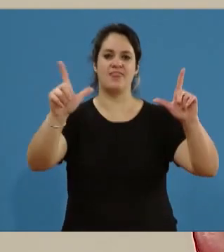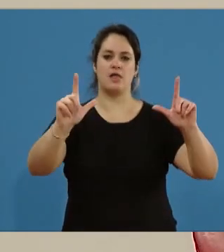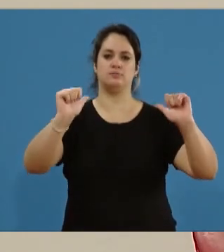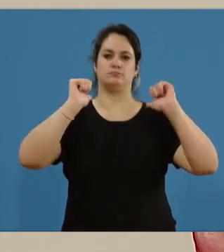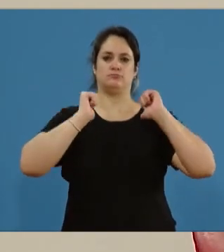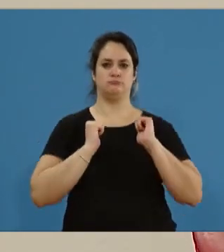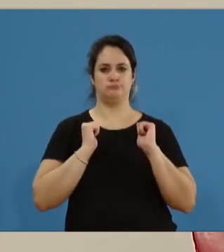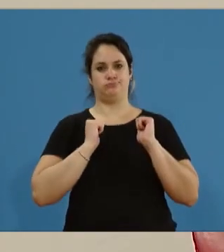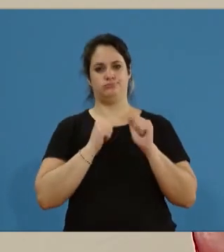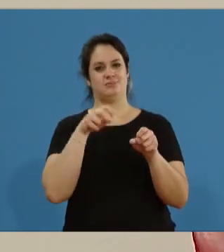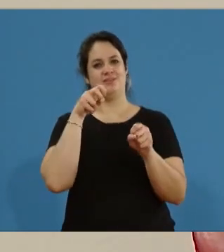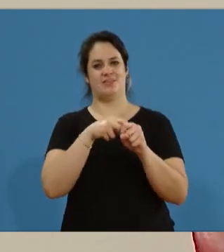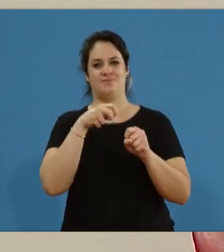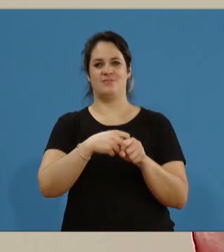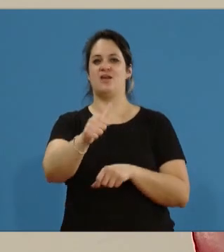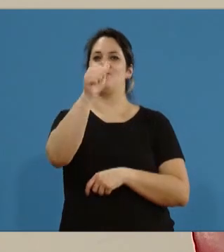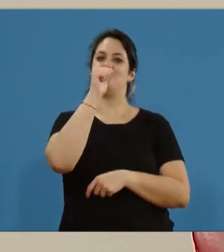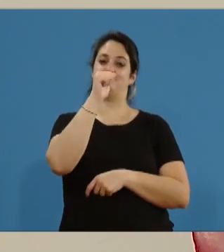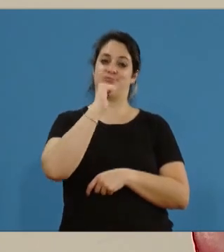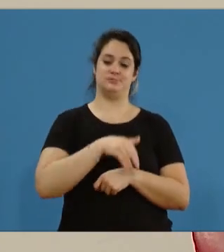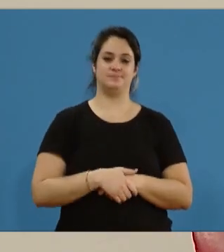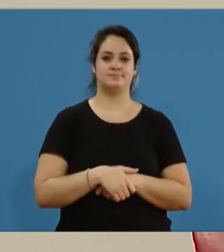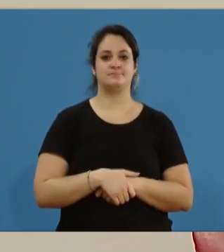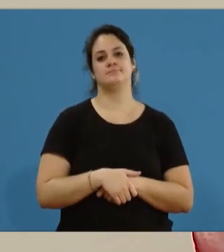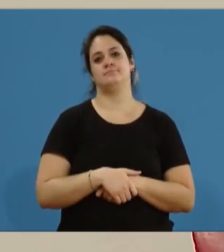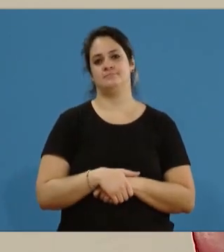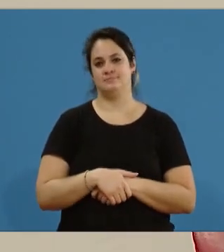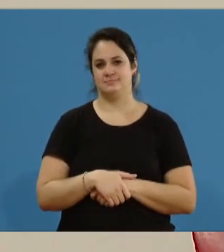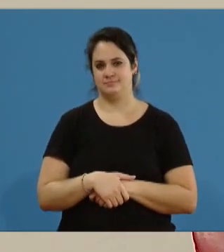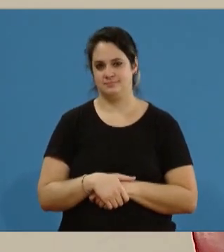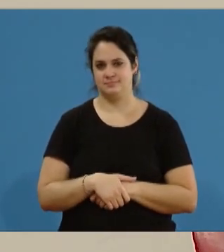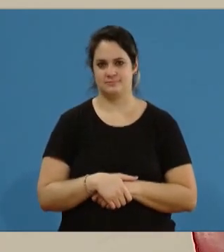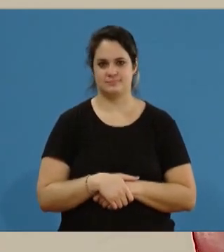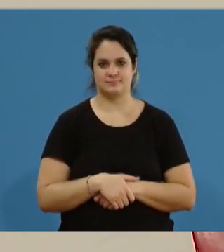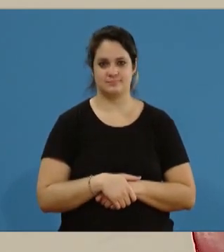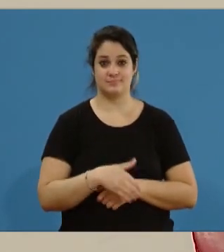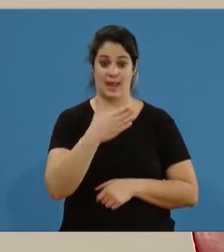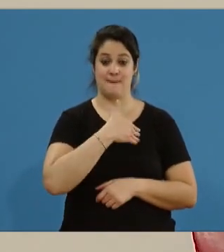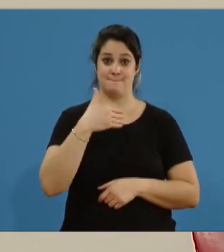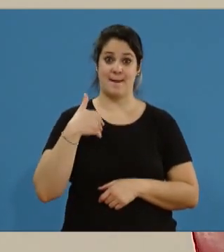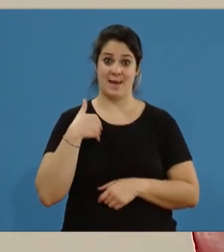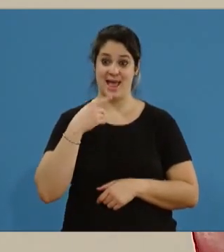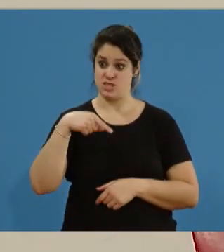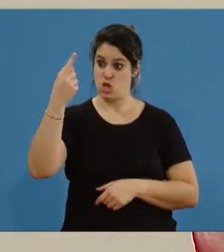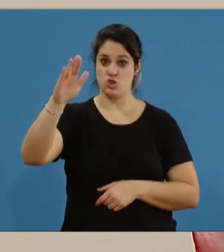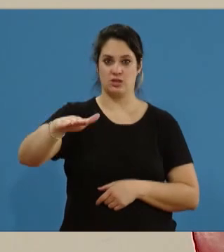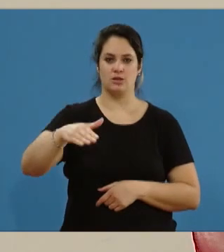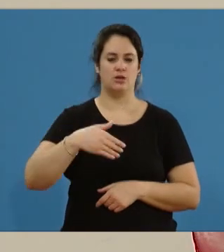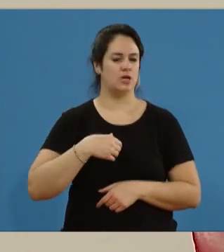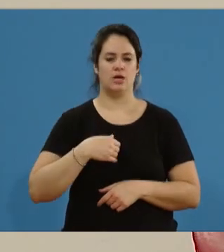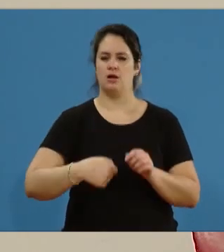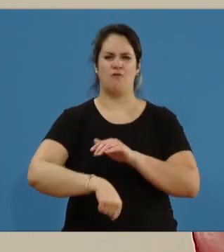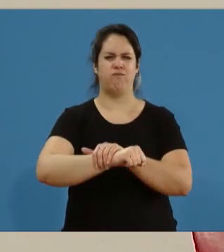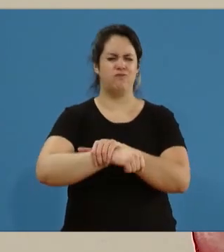relajarse viendo la tele, mientras se toma una cerveza. La mamá de Eugenio odia